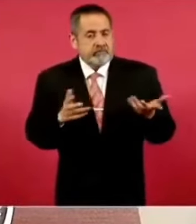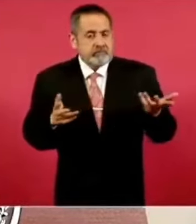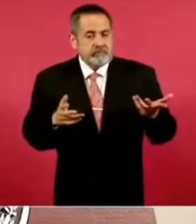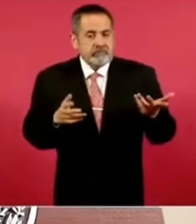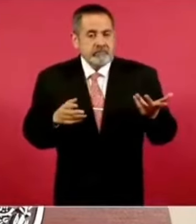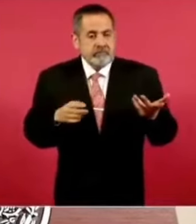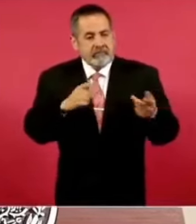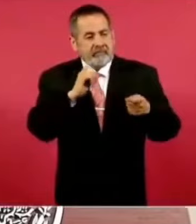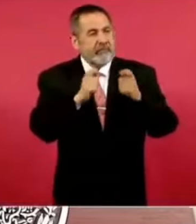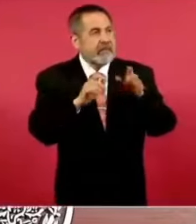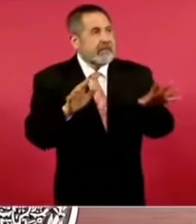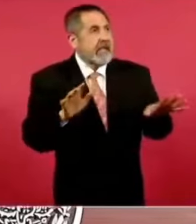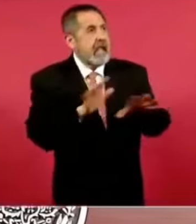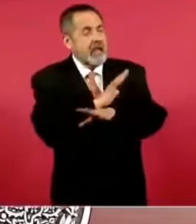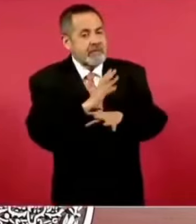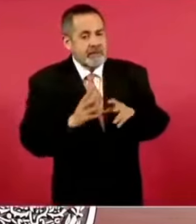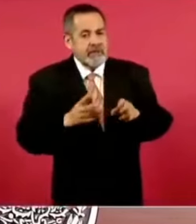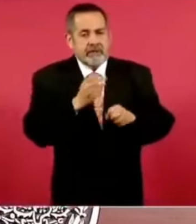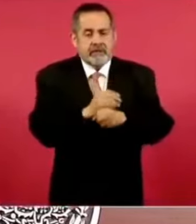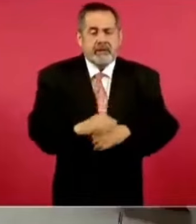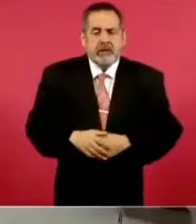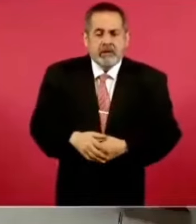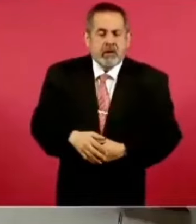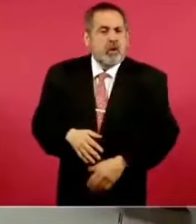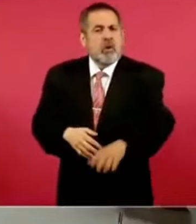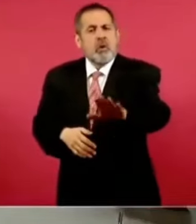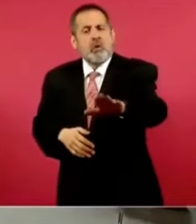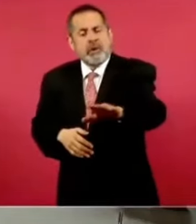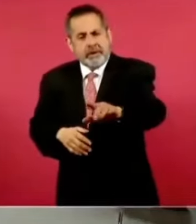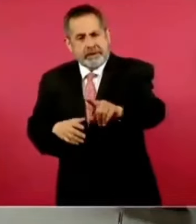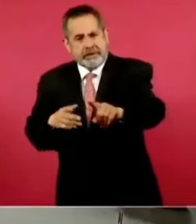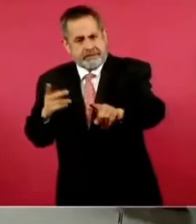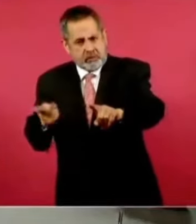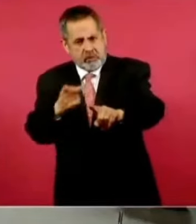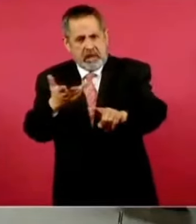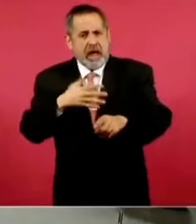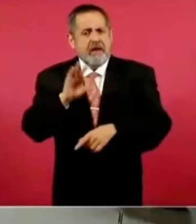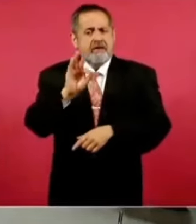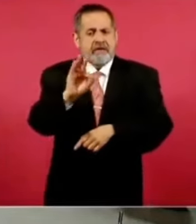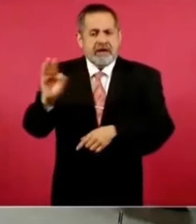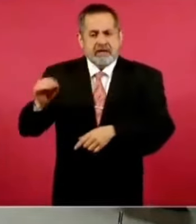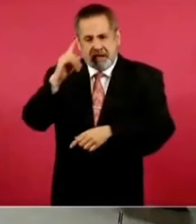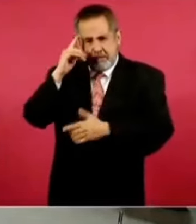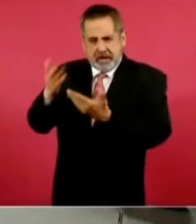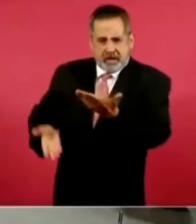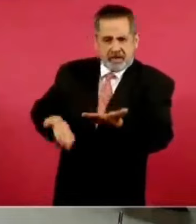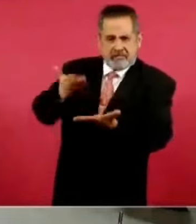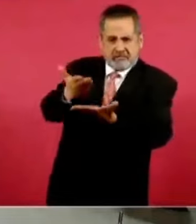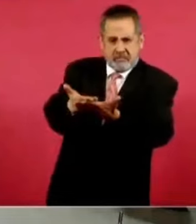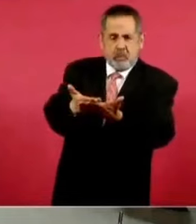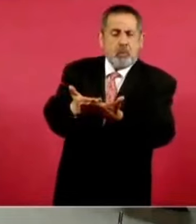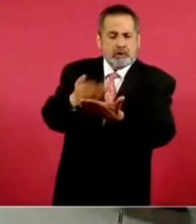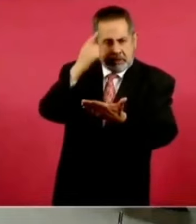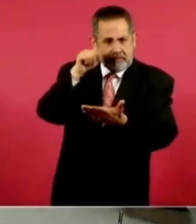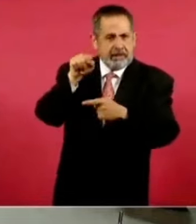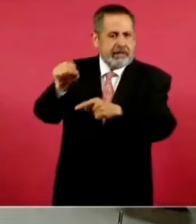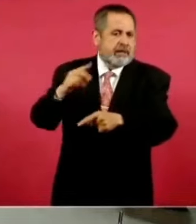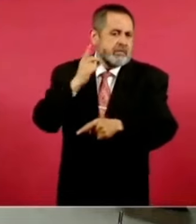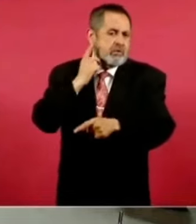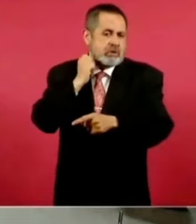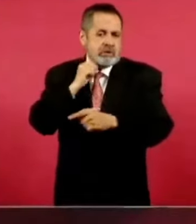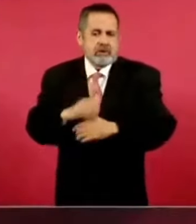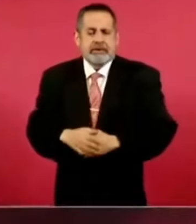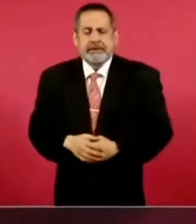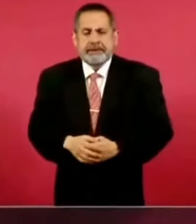se reforme. ¿Ya tiene fecha para dar a conocer la reforma, el documento, presidente? Y una vez les